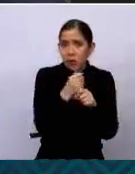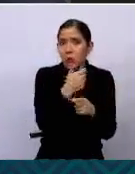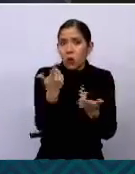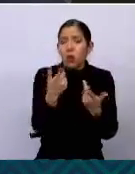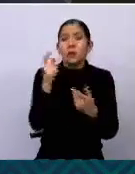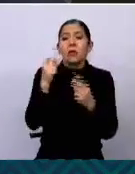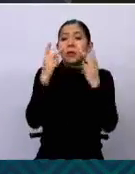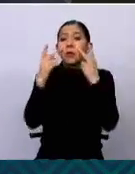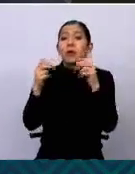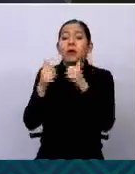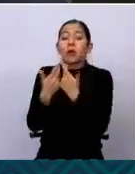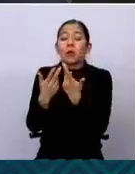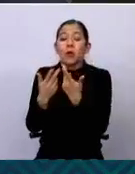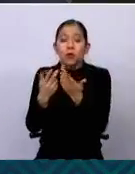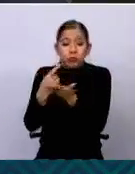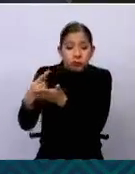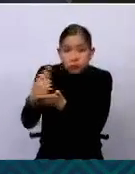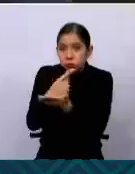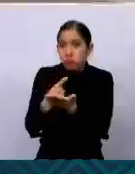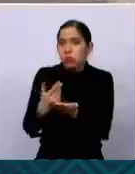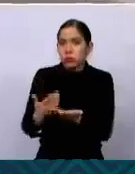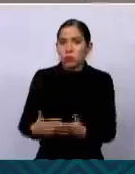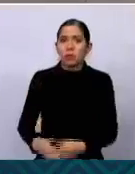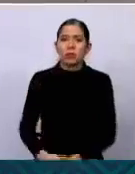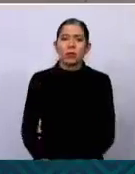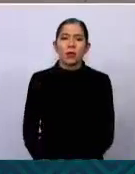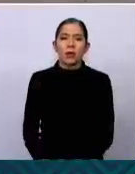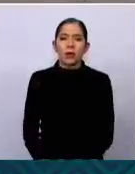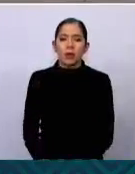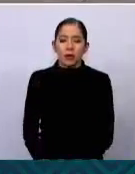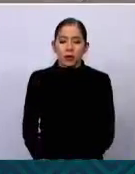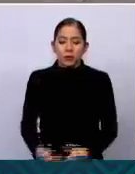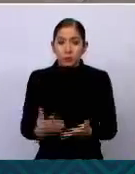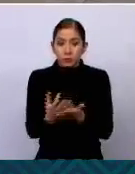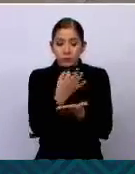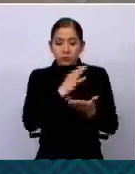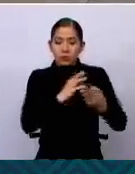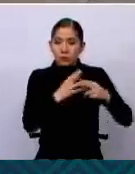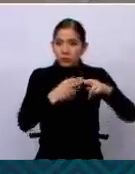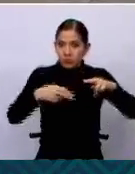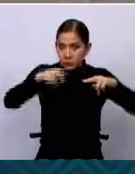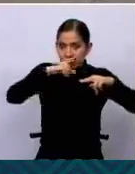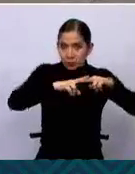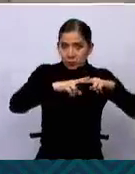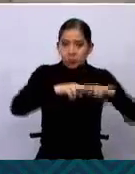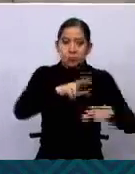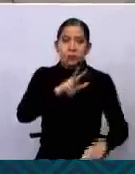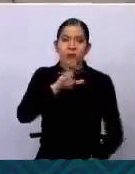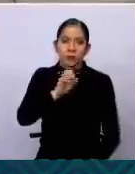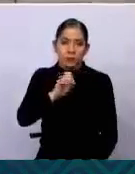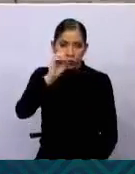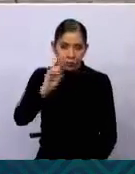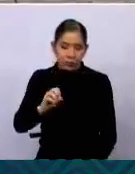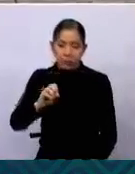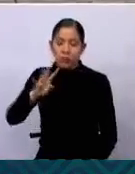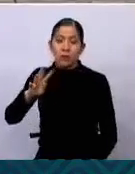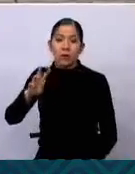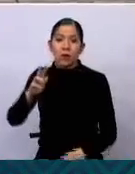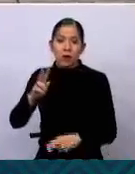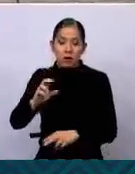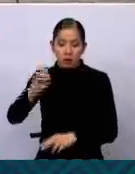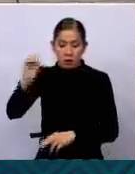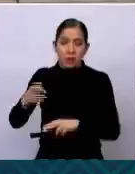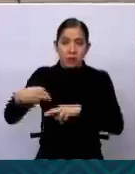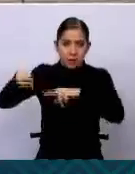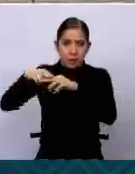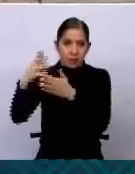nuestra utilidad o finalmente a nuestro presupuesto. El incremento salarial del 3% al haber básico y 4% al salario